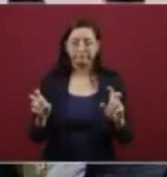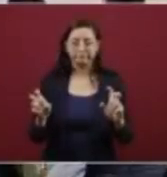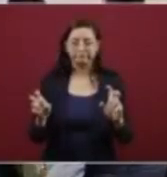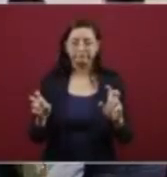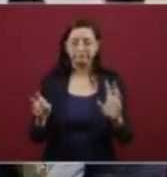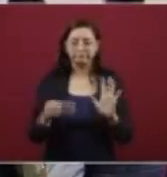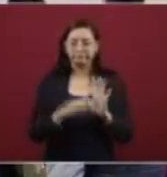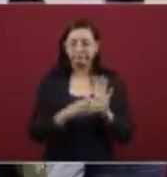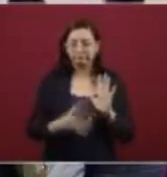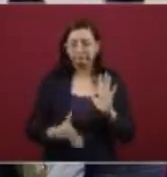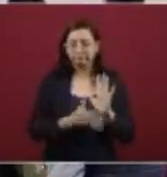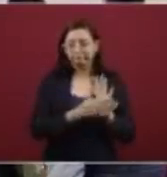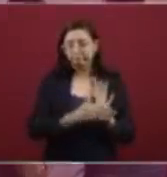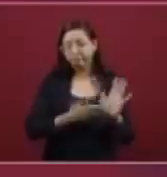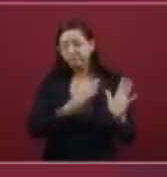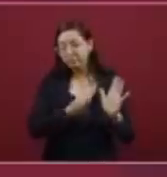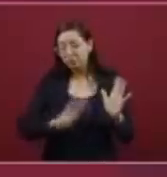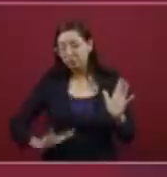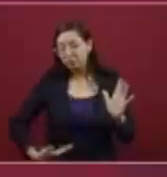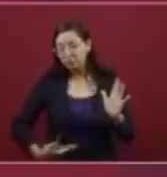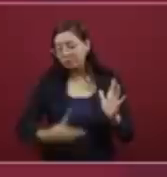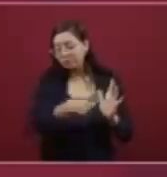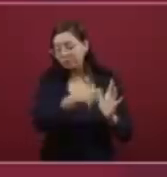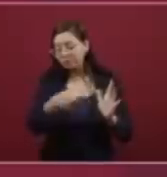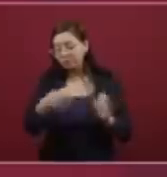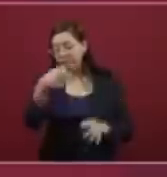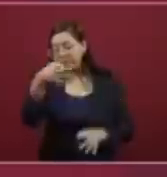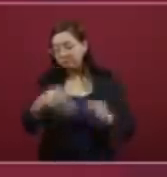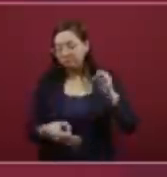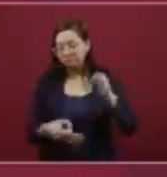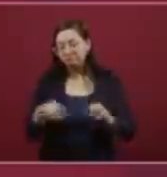el que se juzgue al presidente por corrupción,